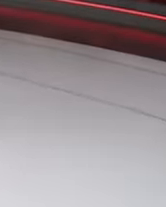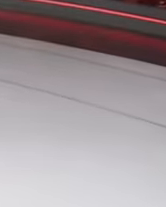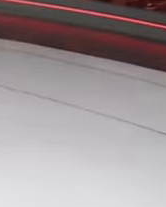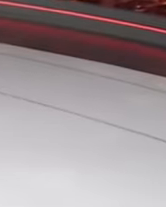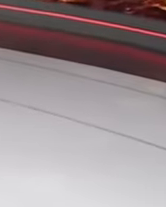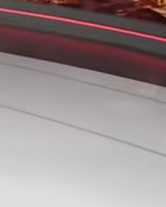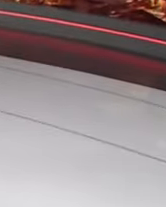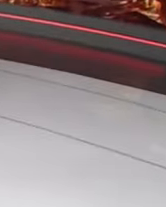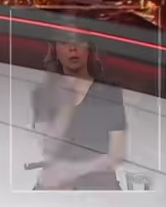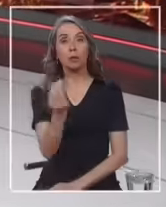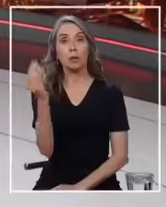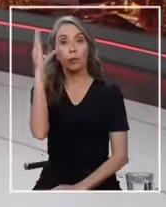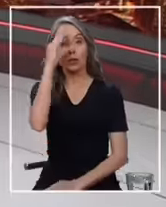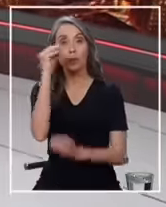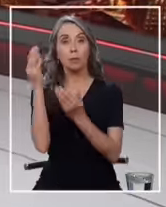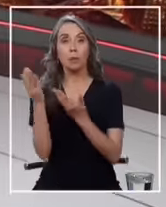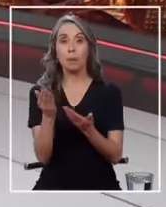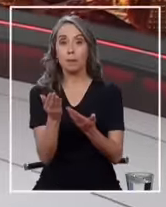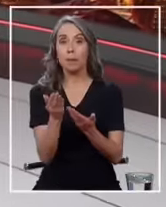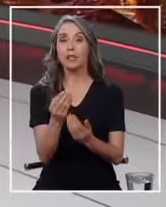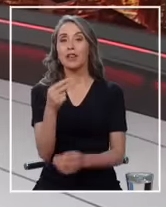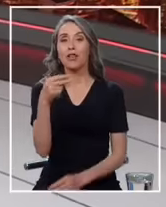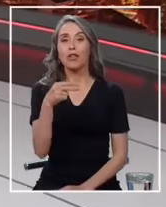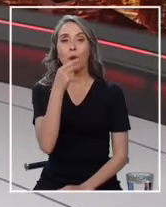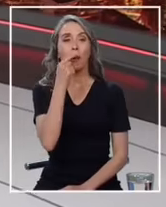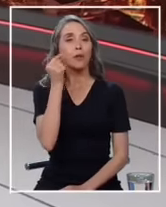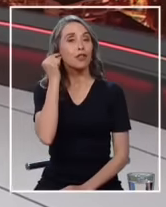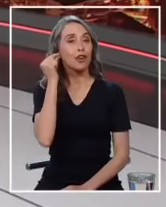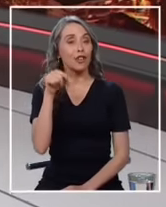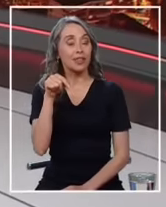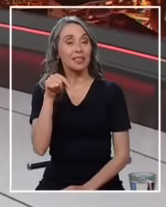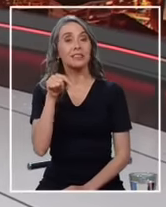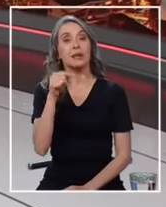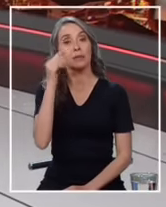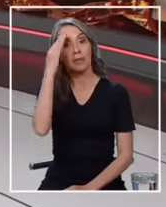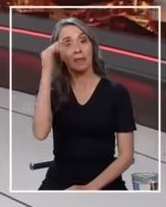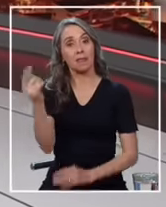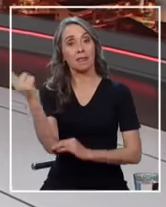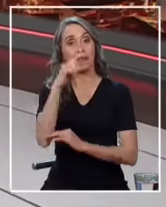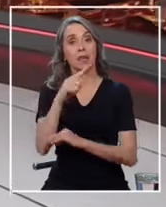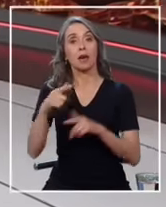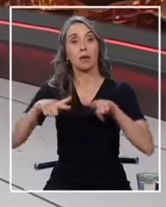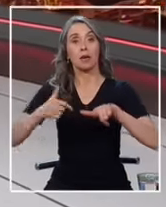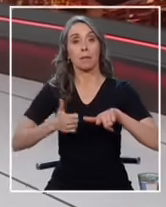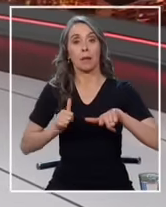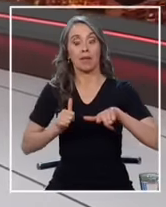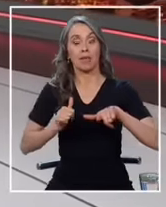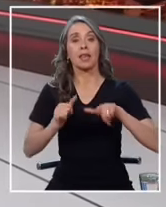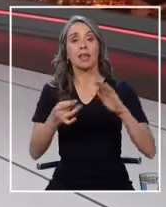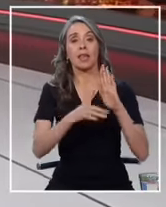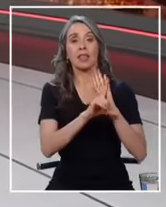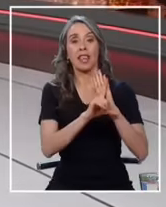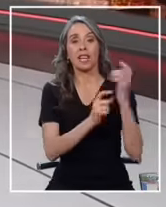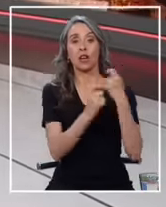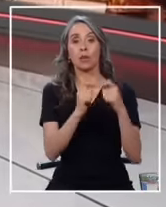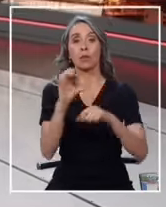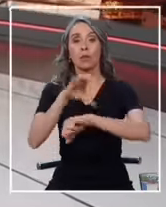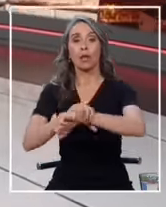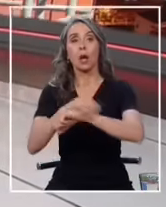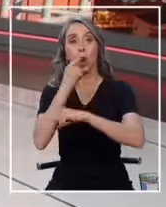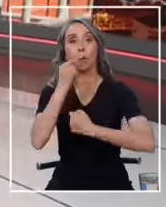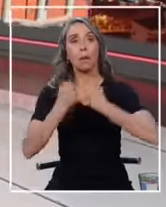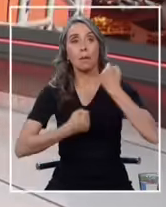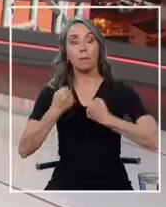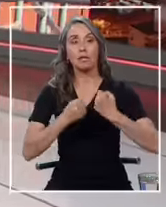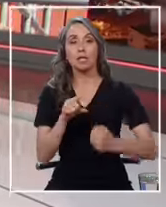¿Cómo les va? Buenas noches, bienvenidas, bienvenidos a las noticias. En esta jornada en la cual la Brigada de Delitos Económicos detuvo al empresario Daniel Sauer